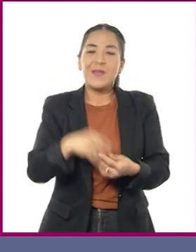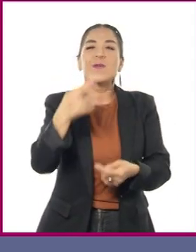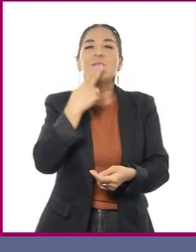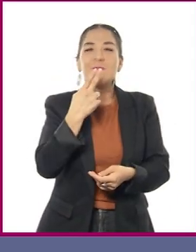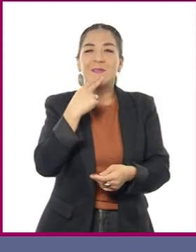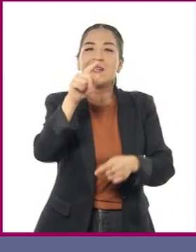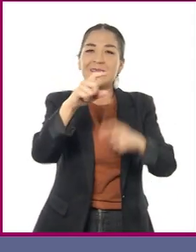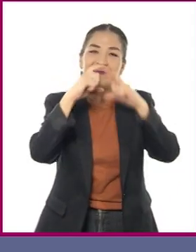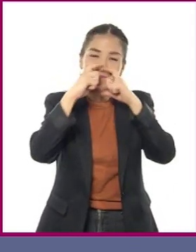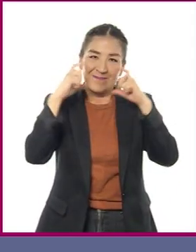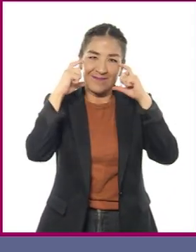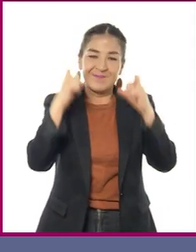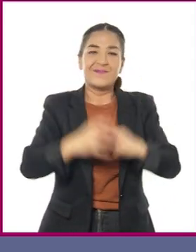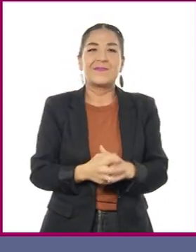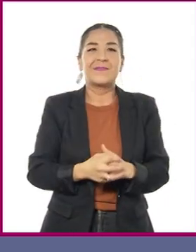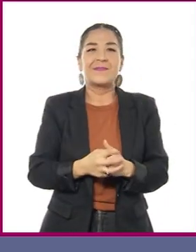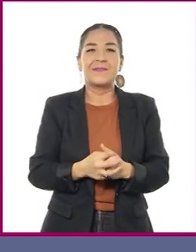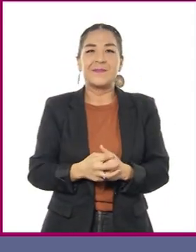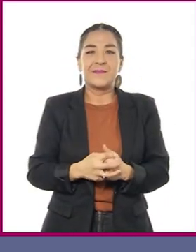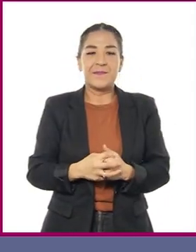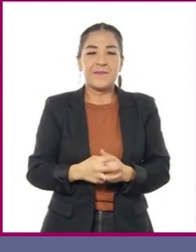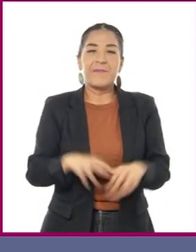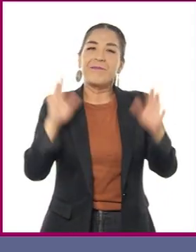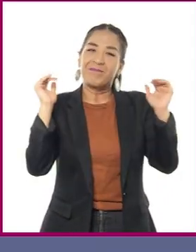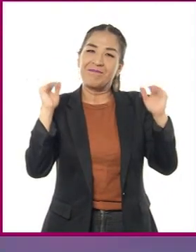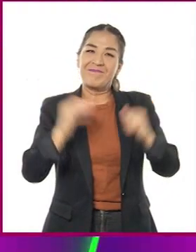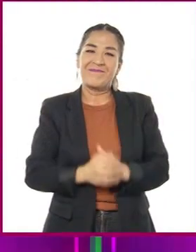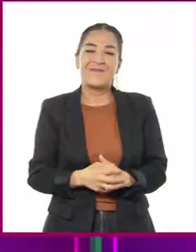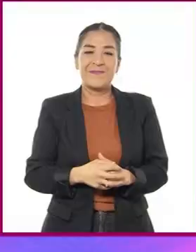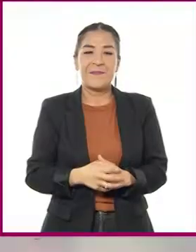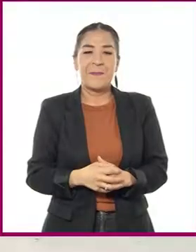usa el cubreboca. Hasta luego.